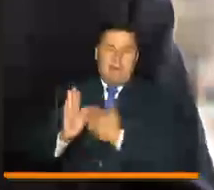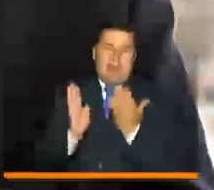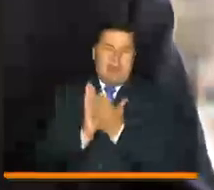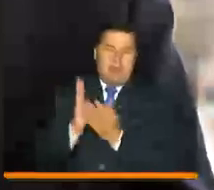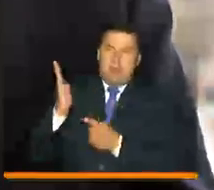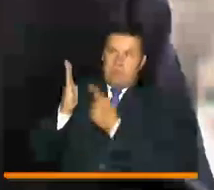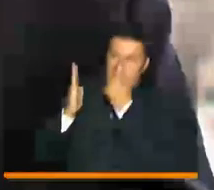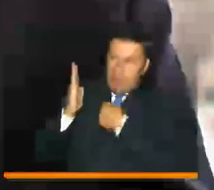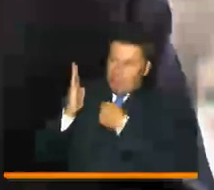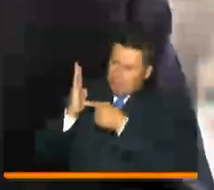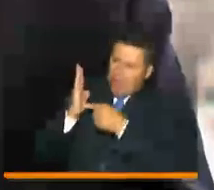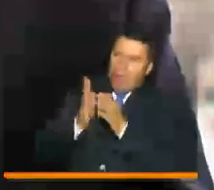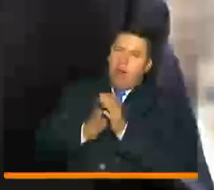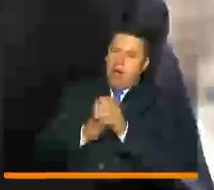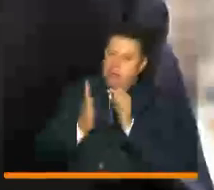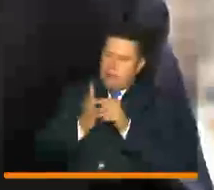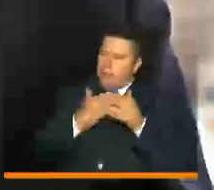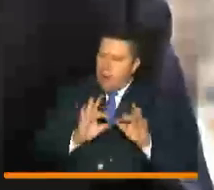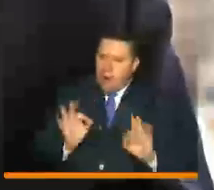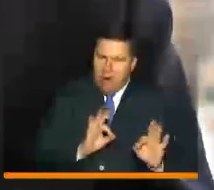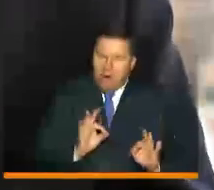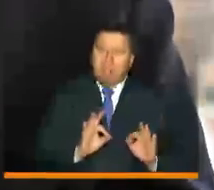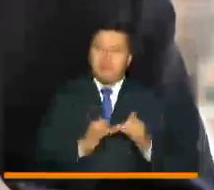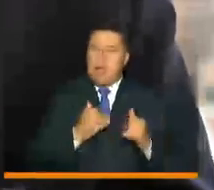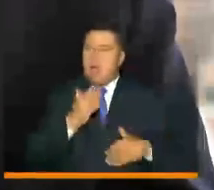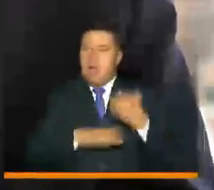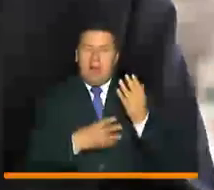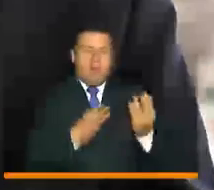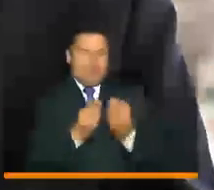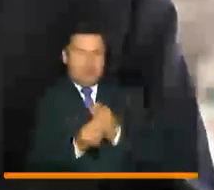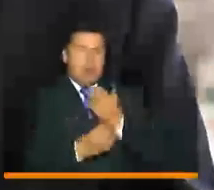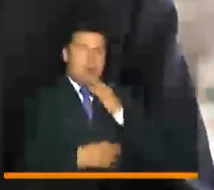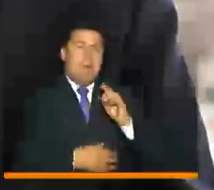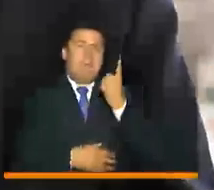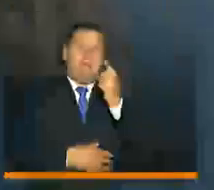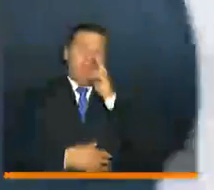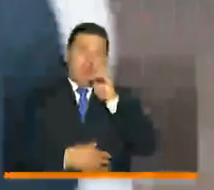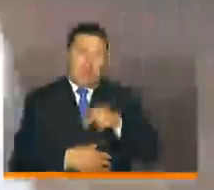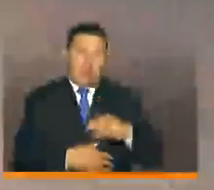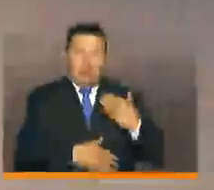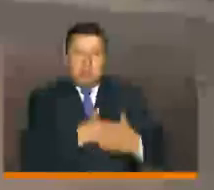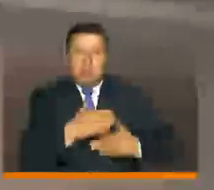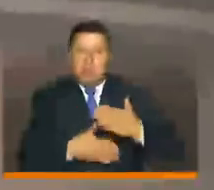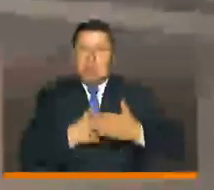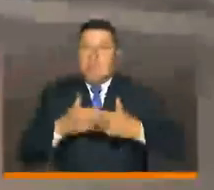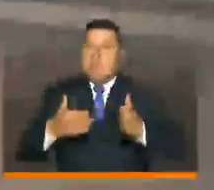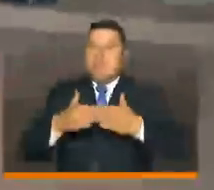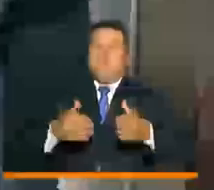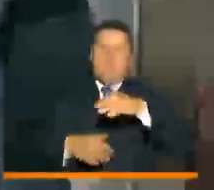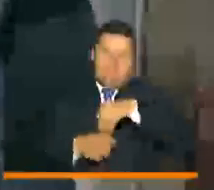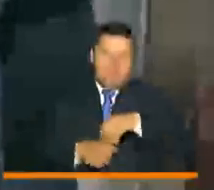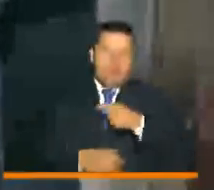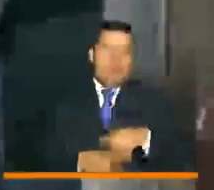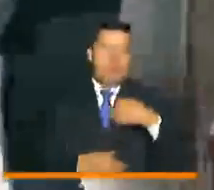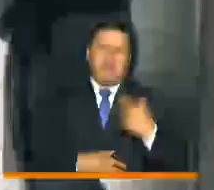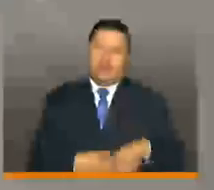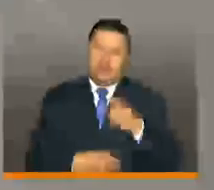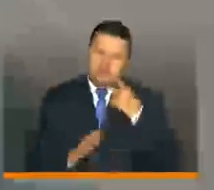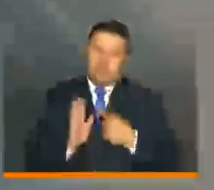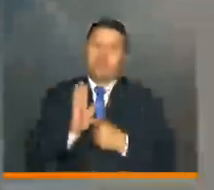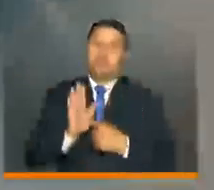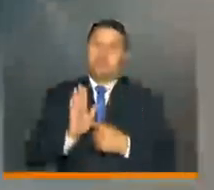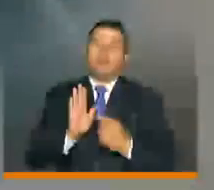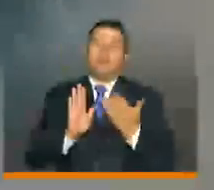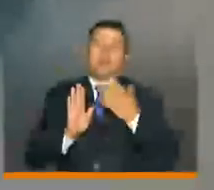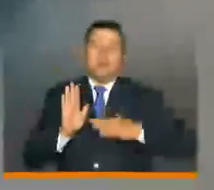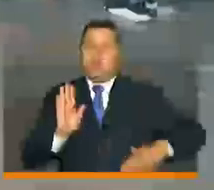Educación pudimos iniciar nuestra alternancia a partir del 1 de junio. Y la alternancia ha sido un modelo que